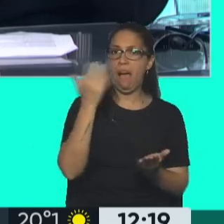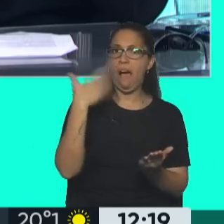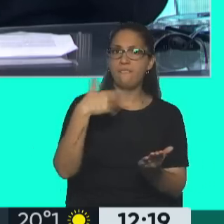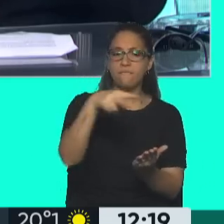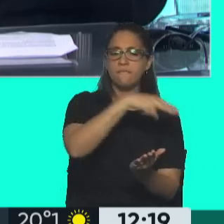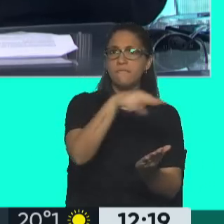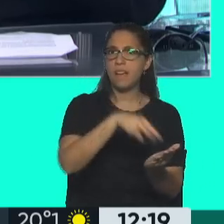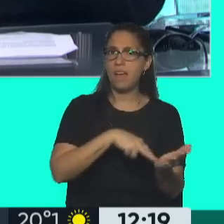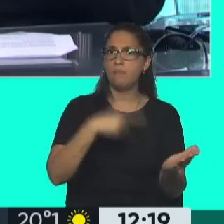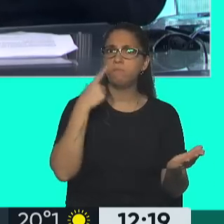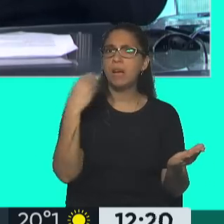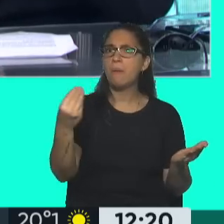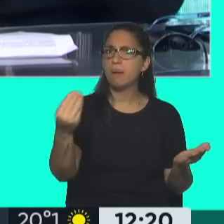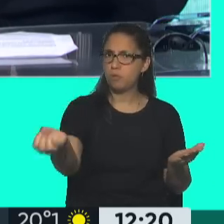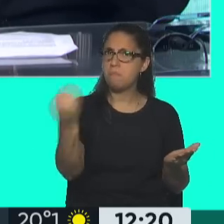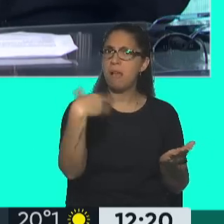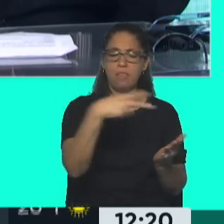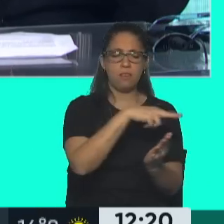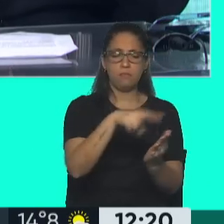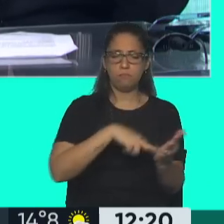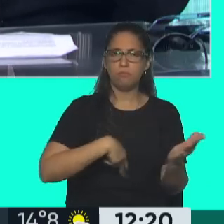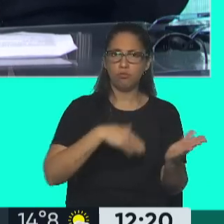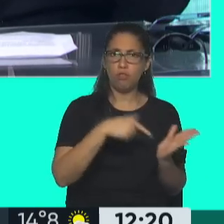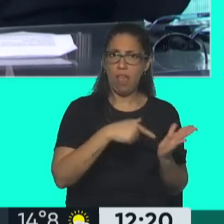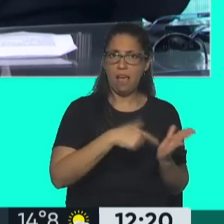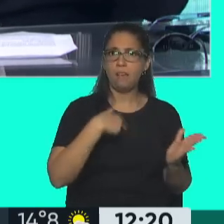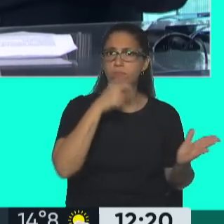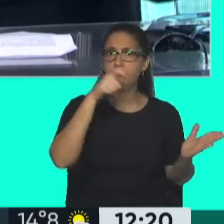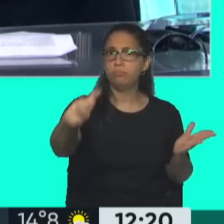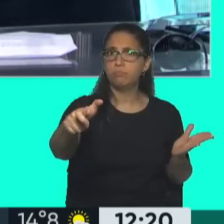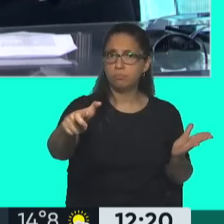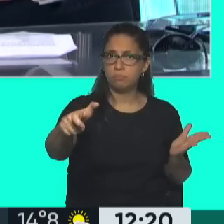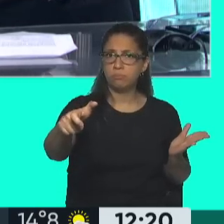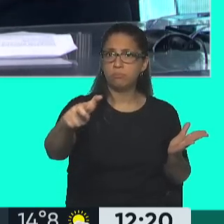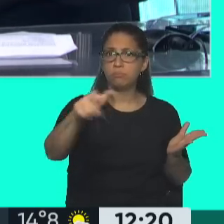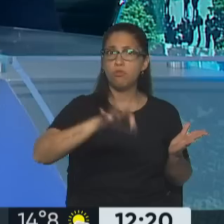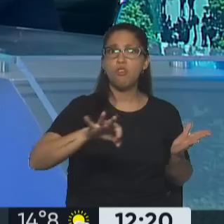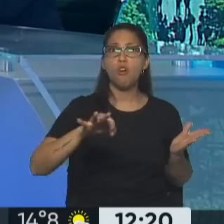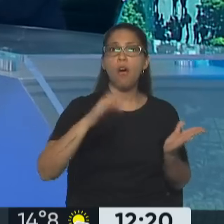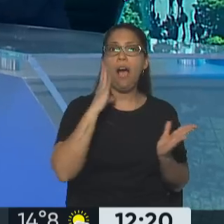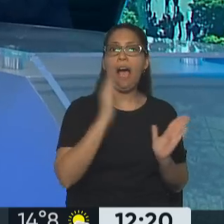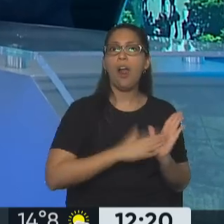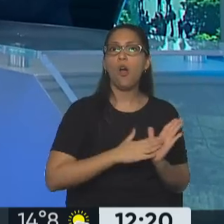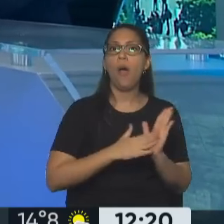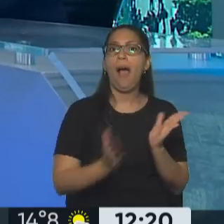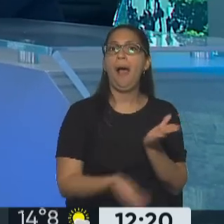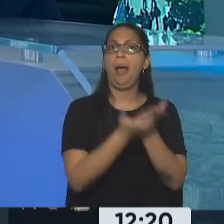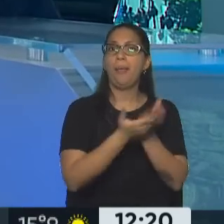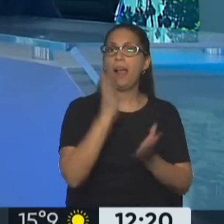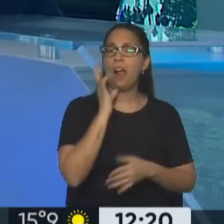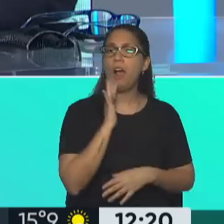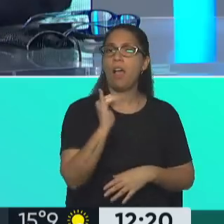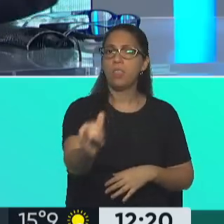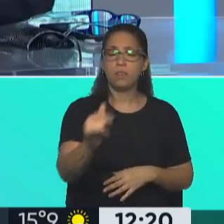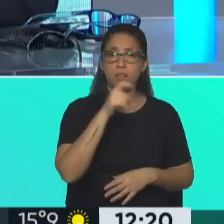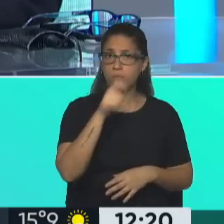decir, a ver qué pasó con este acuerdo. Mándemelo y yo voy a responder en base a este informe. Claro, o vamos a dar elementos, digamos, para Bueno, justificar. no llegó la respuesta. No llegó